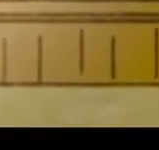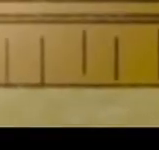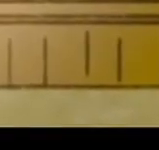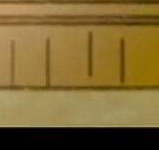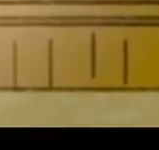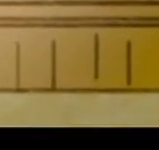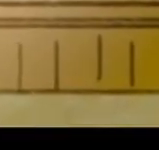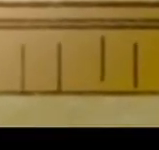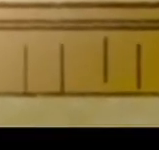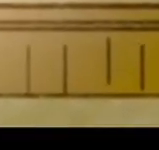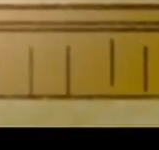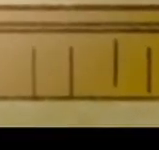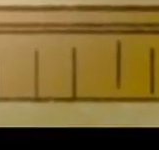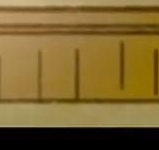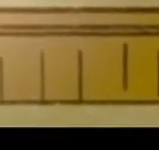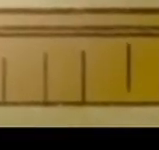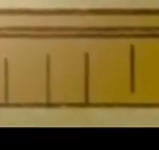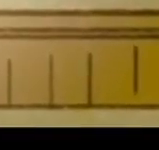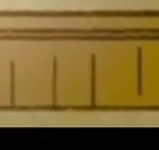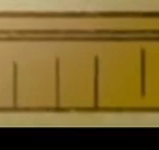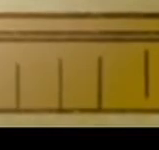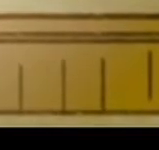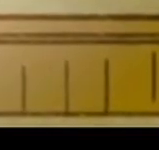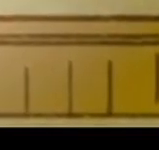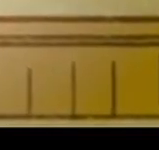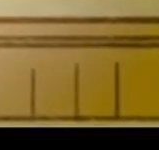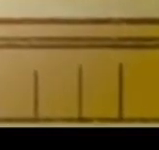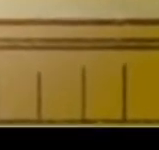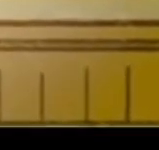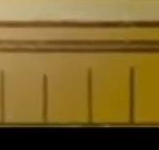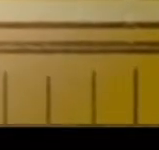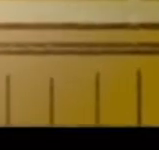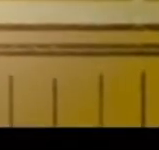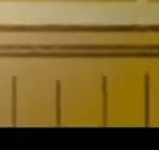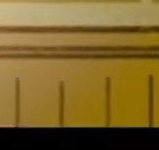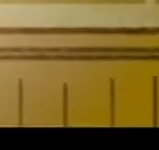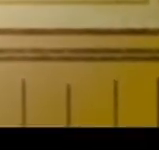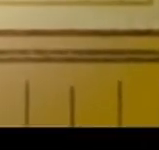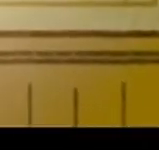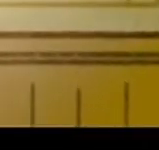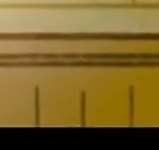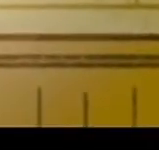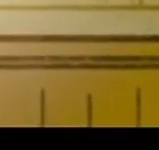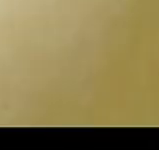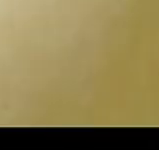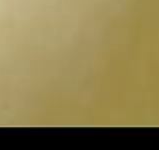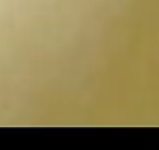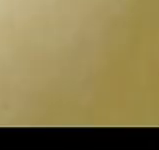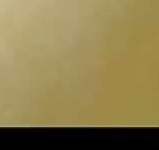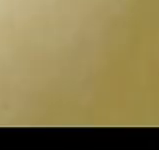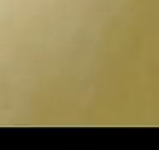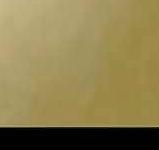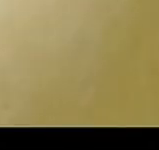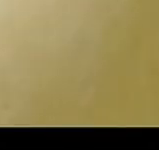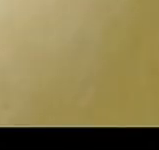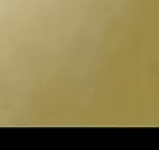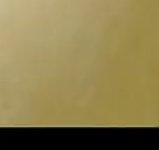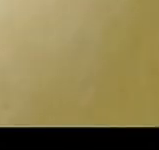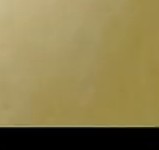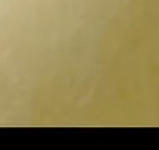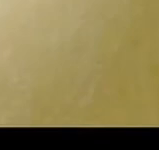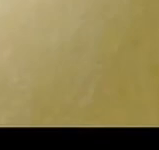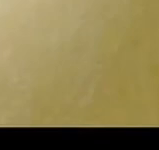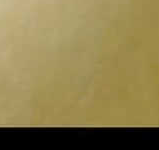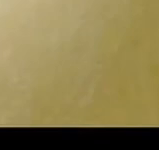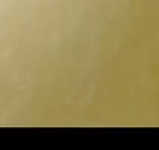cómplices. La risa del carnaval es ambivalencia, Todos miran y son mirados.